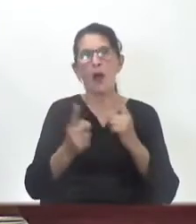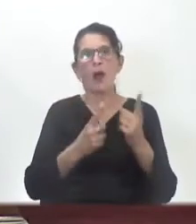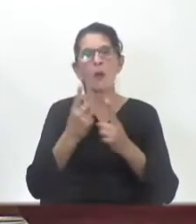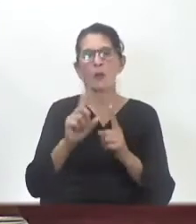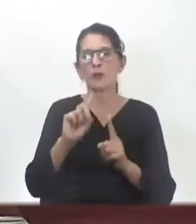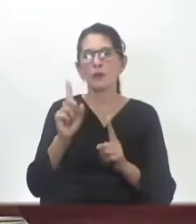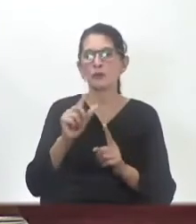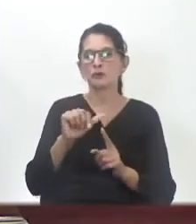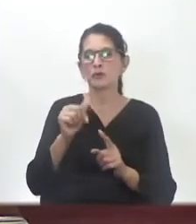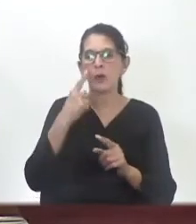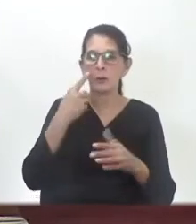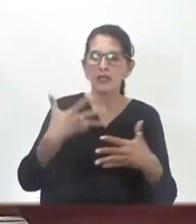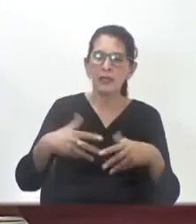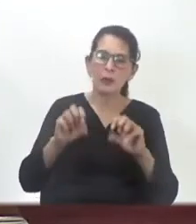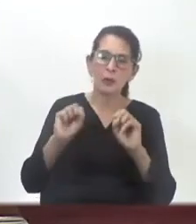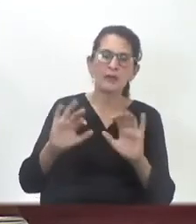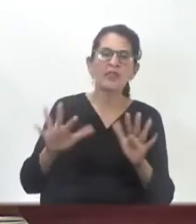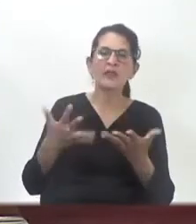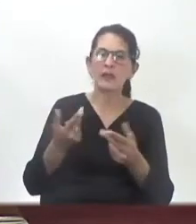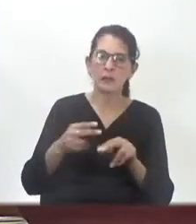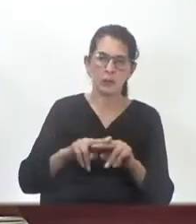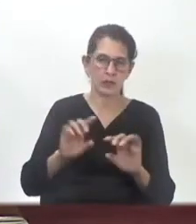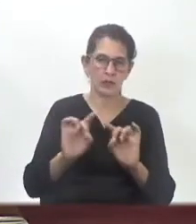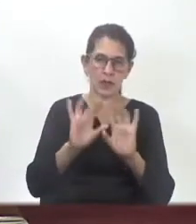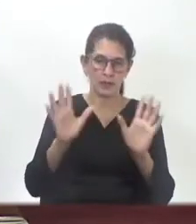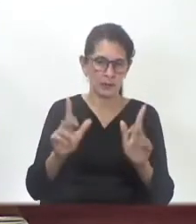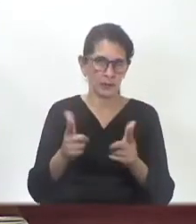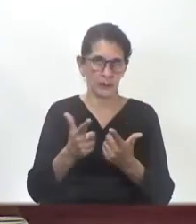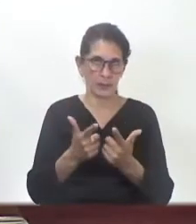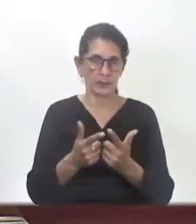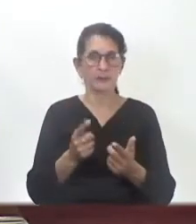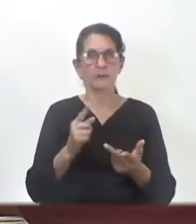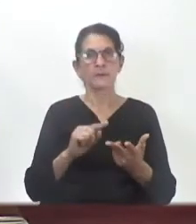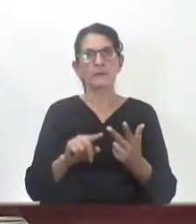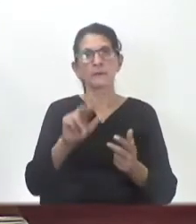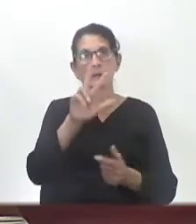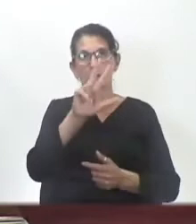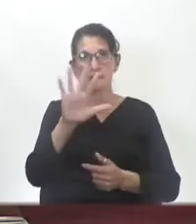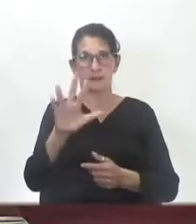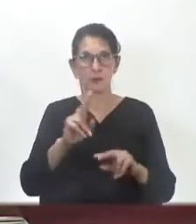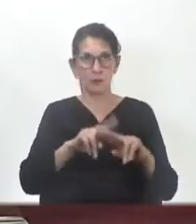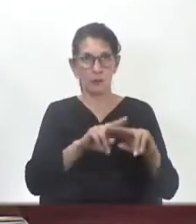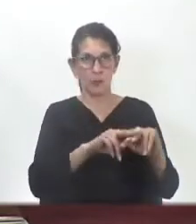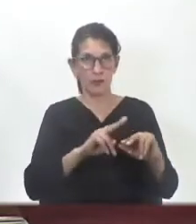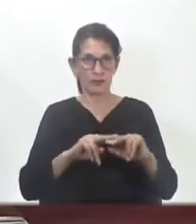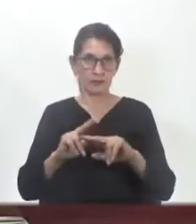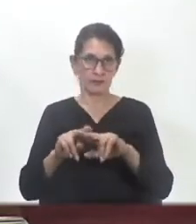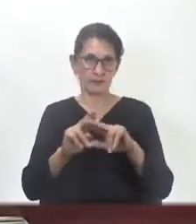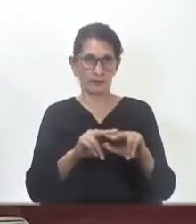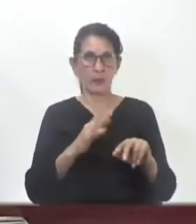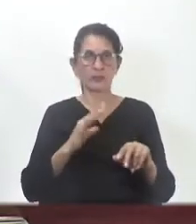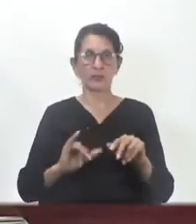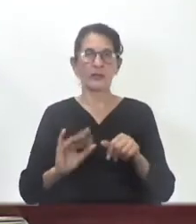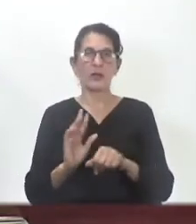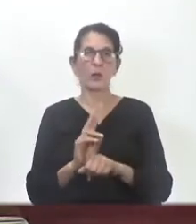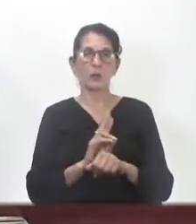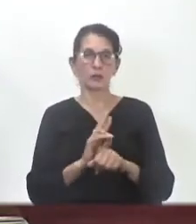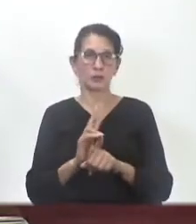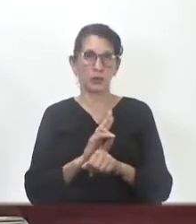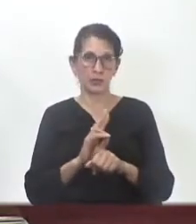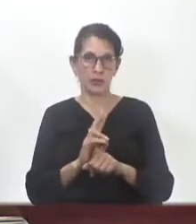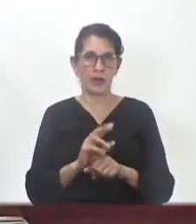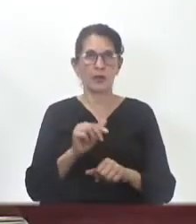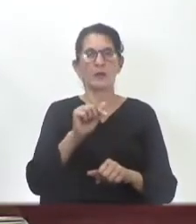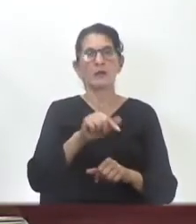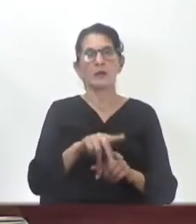logró determinar la causa con claridad. Hubo entonces 35 muertes bajo custodia, ocurridas